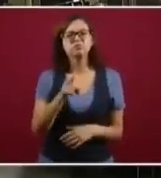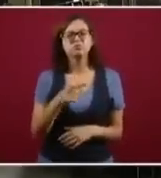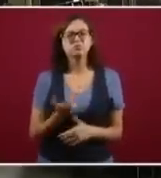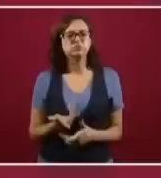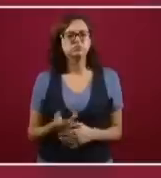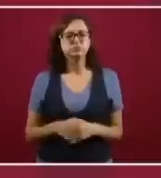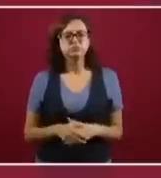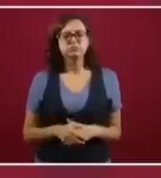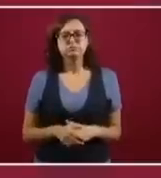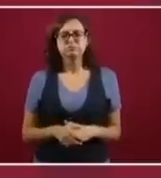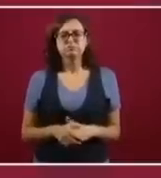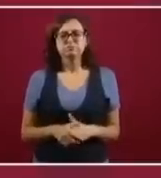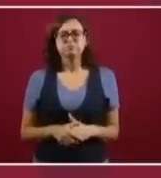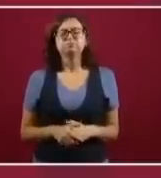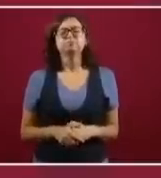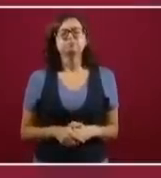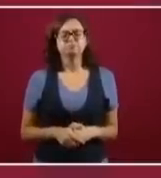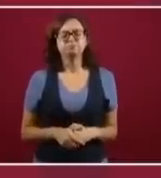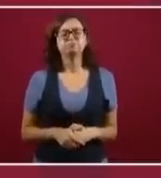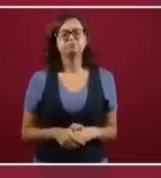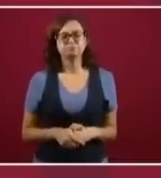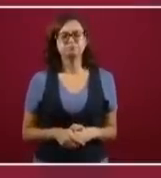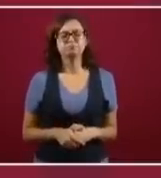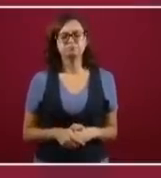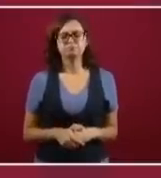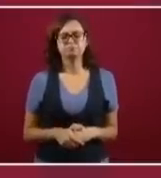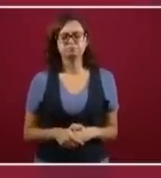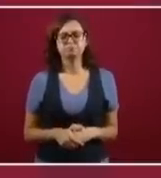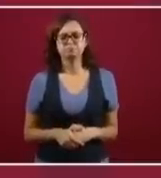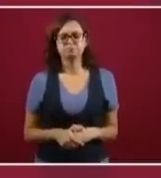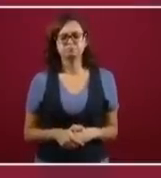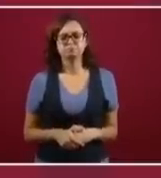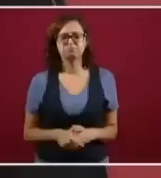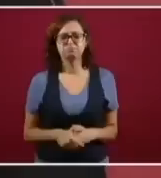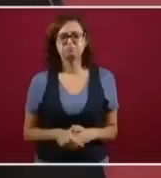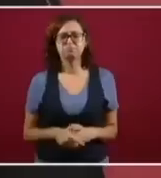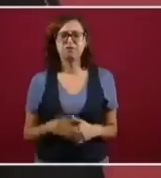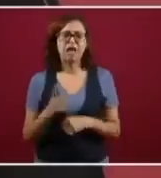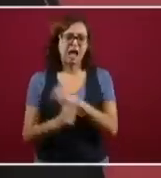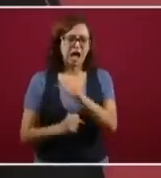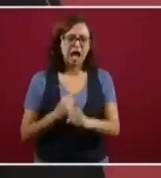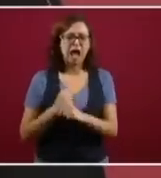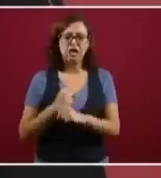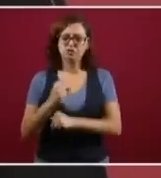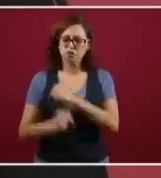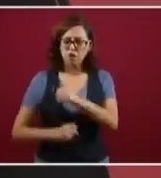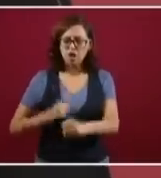sí era un mecanismo que se aprobaba cada año